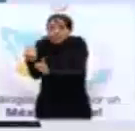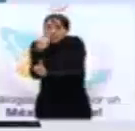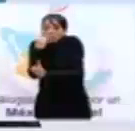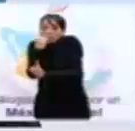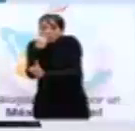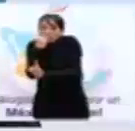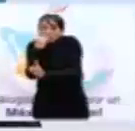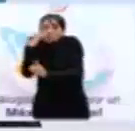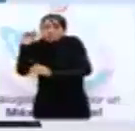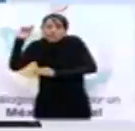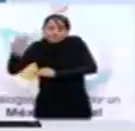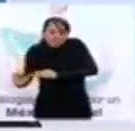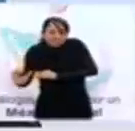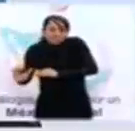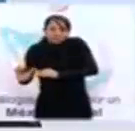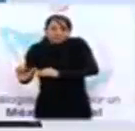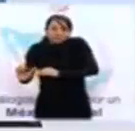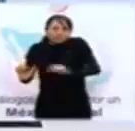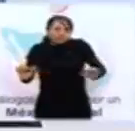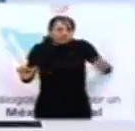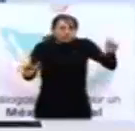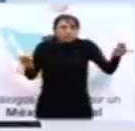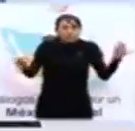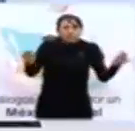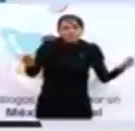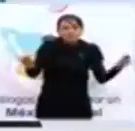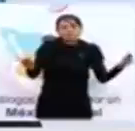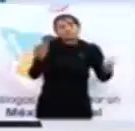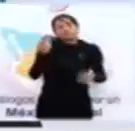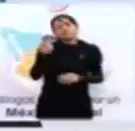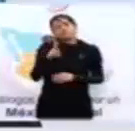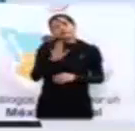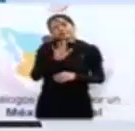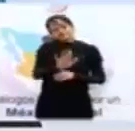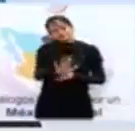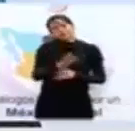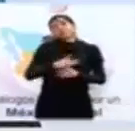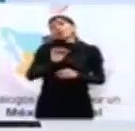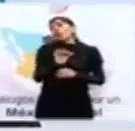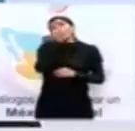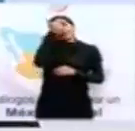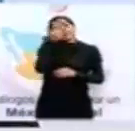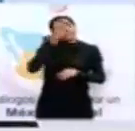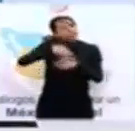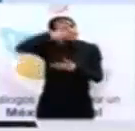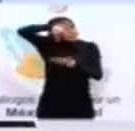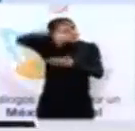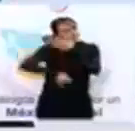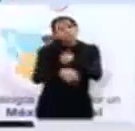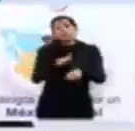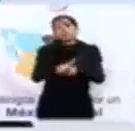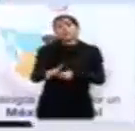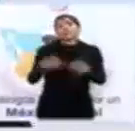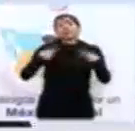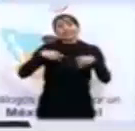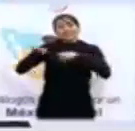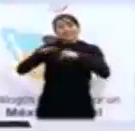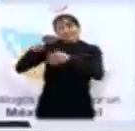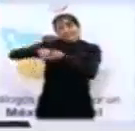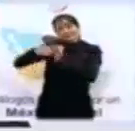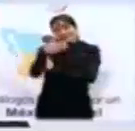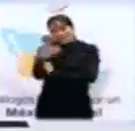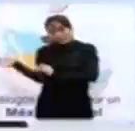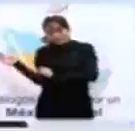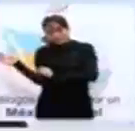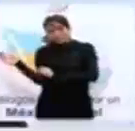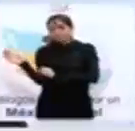del sector agropecuario. Pero hay que mirar más allá. Resulta que los productores y la población rural cumple